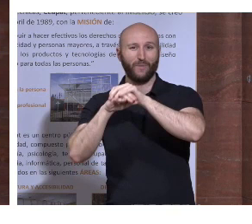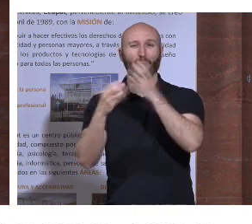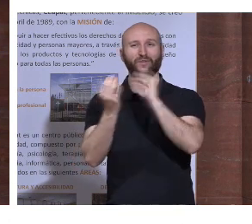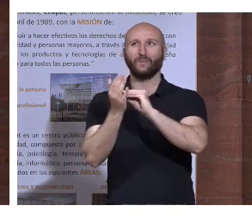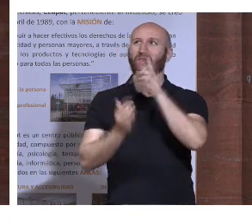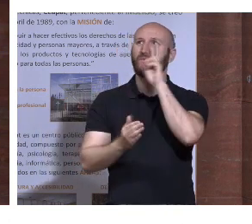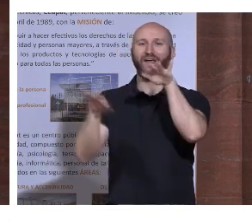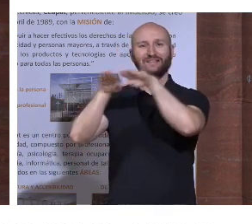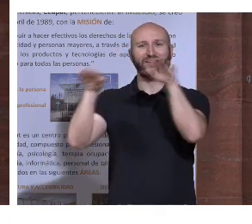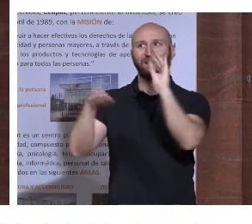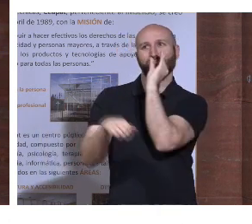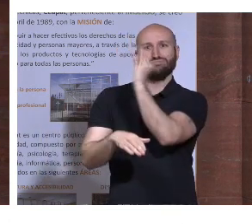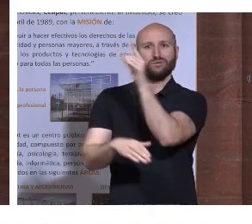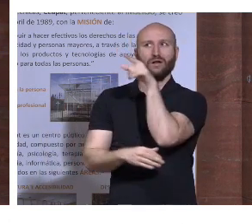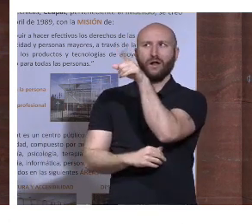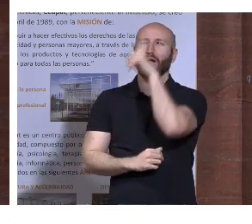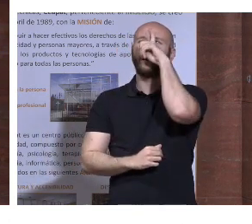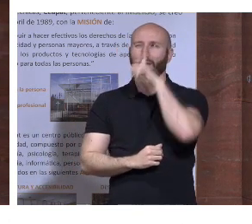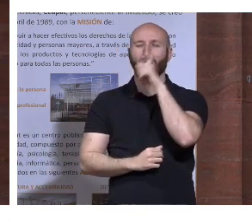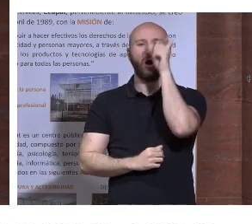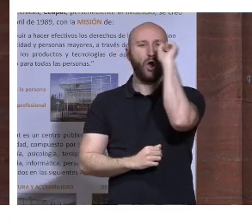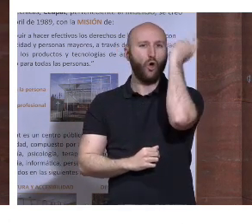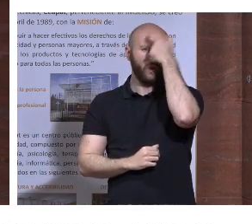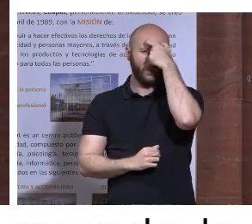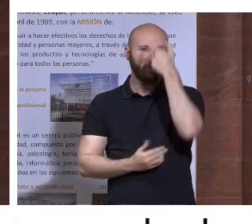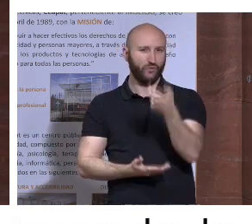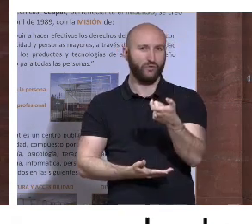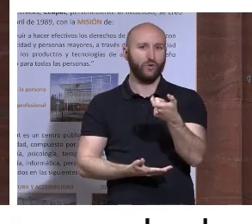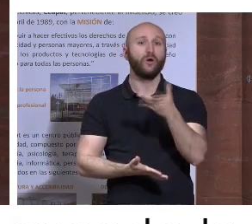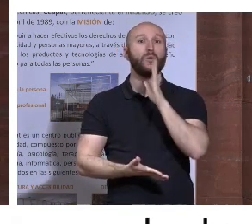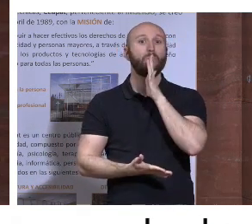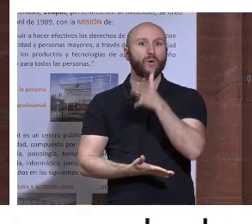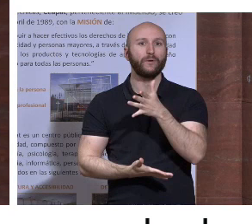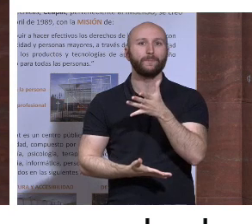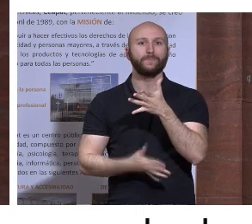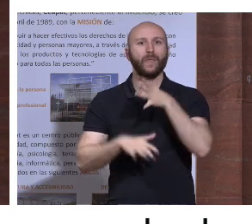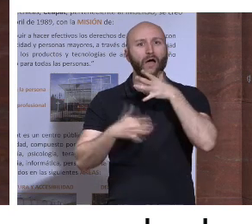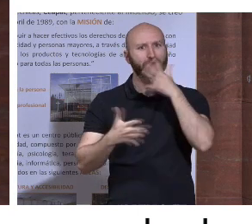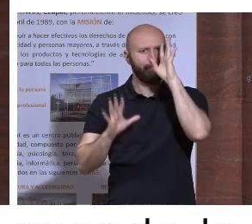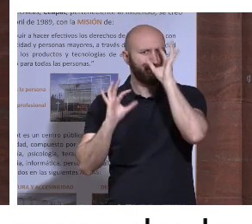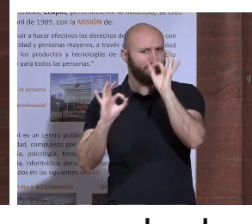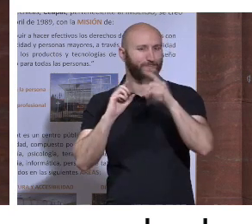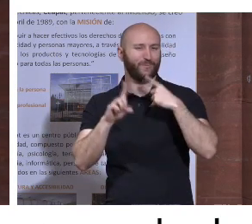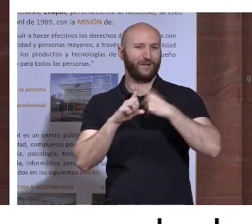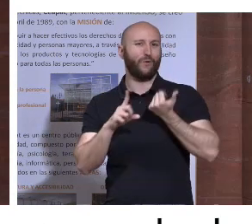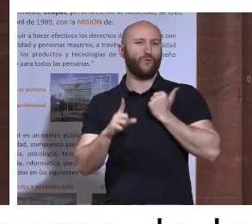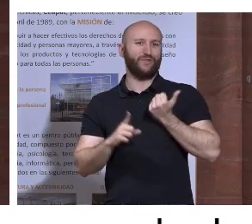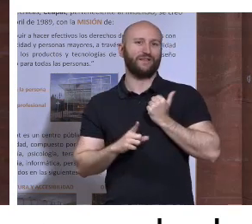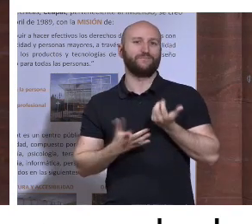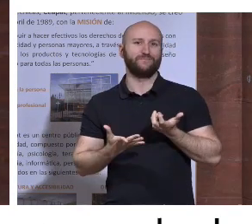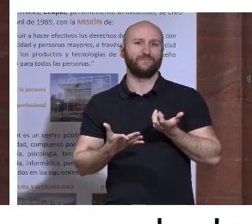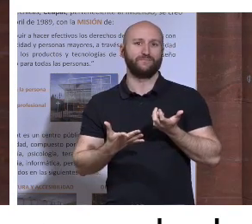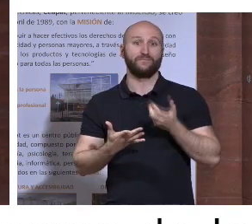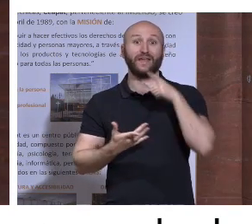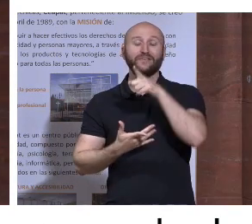estantería para acordarme de los conceptos clave, porque hoy sigue teniendo sentido y utilidad. Esto fue